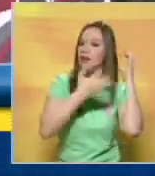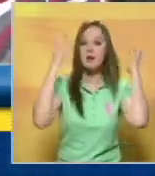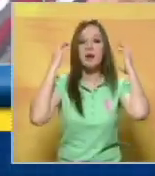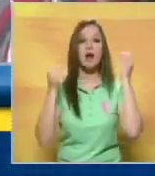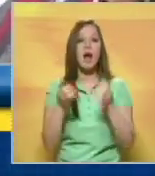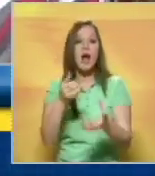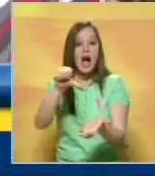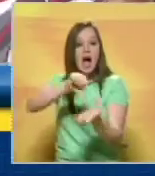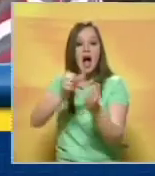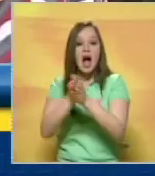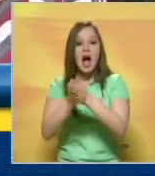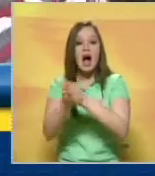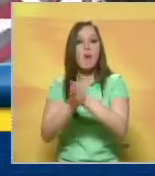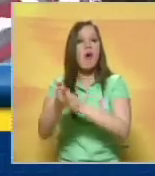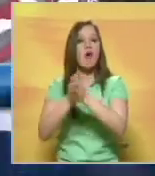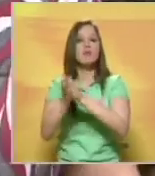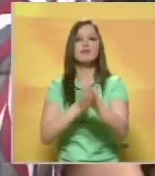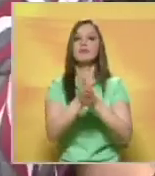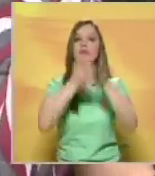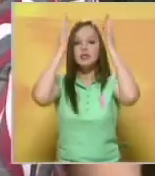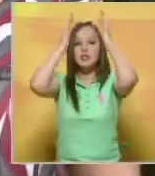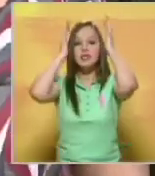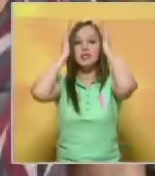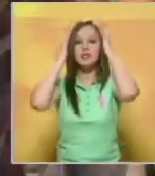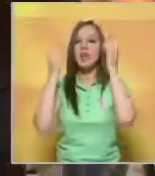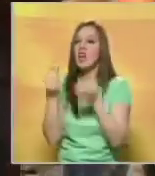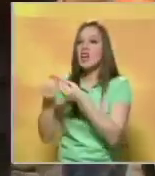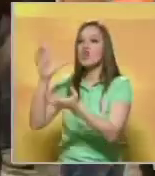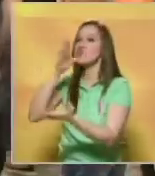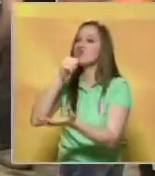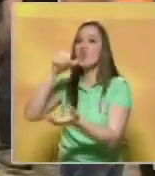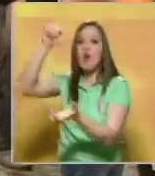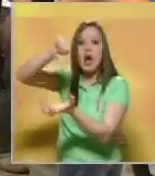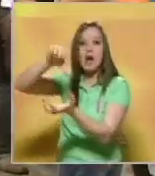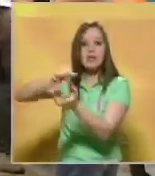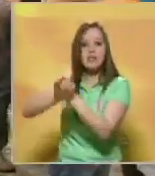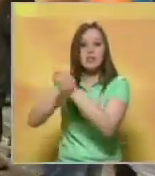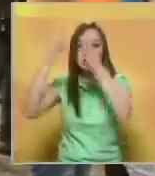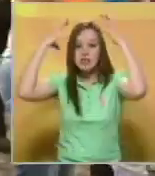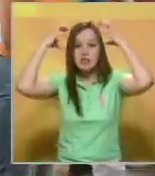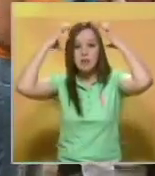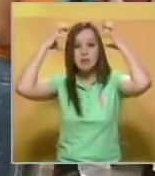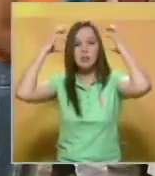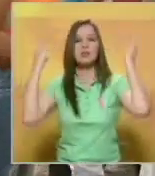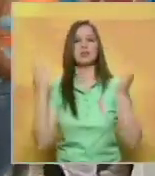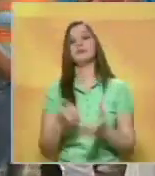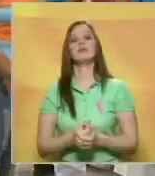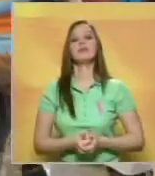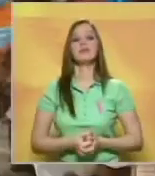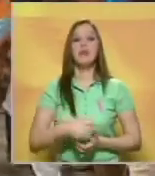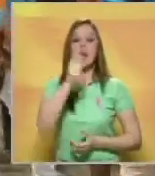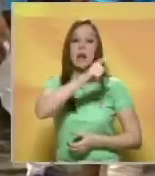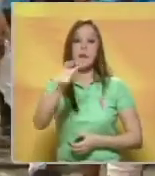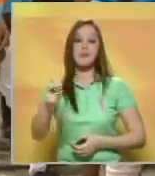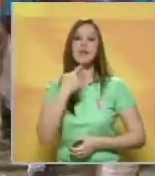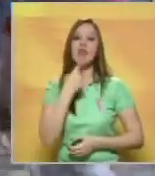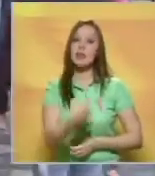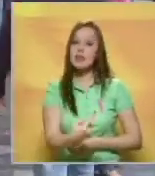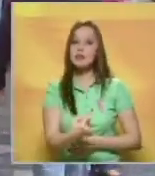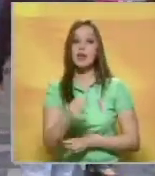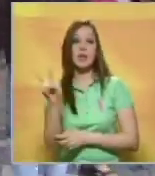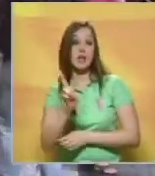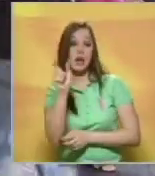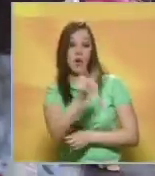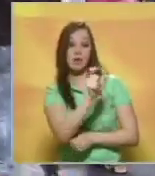agua y jabón, porque si no hay más nada, ¿qué voy a hacer? ¿Con qué me lo voy a lavar? Las personas consultadas expresaron sus inquietudes. Dicen que los